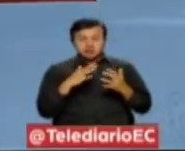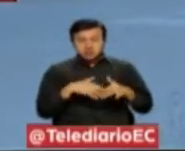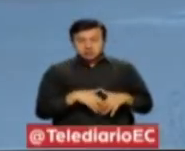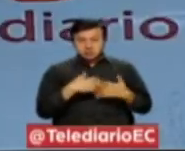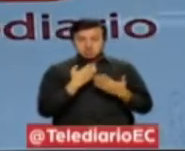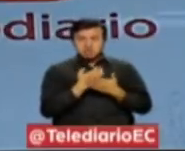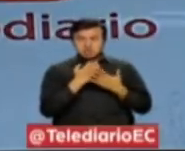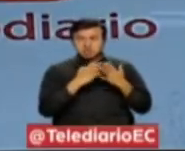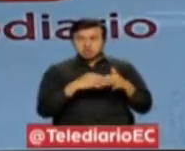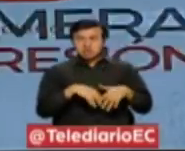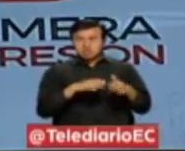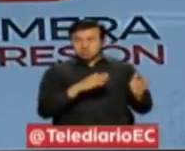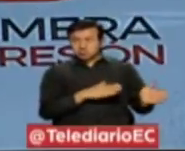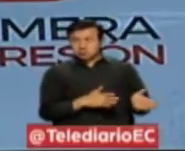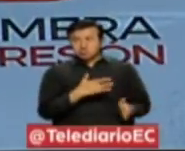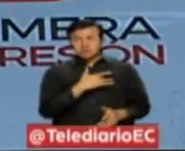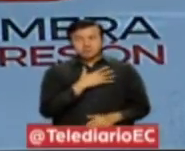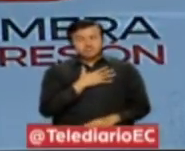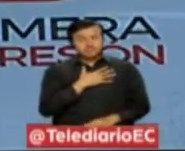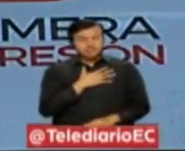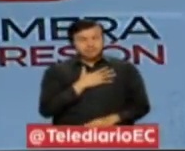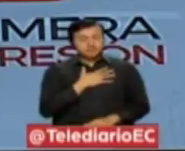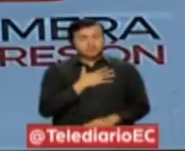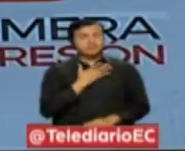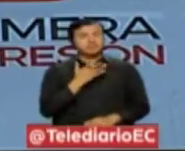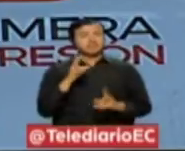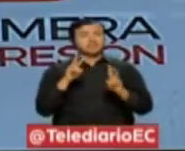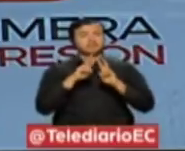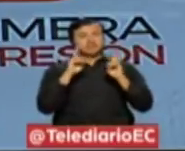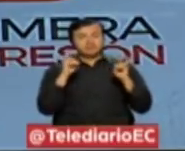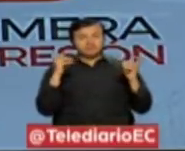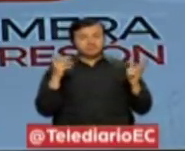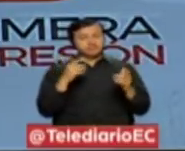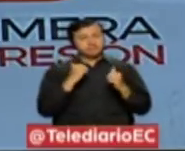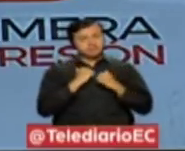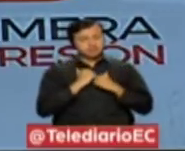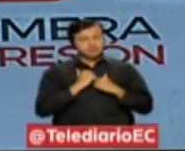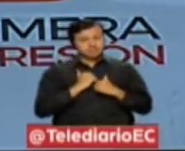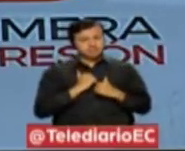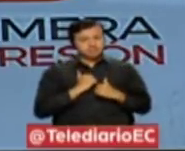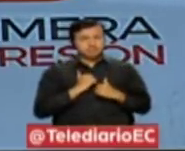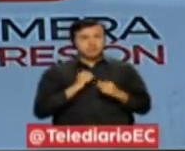que fue absolutamente lamentable y manejada en términos muy dolorosos para el